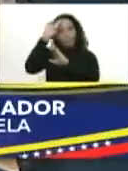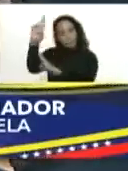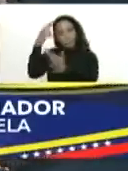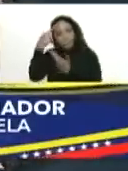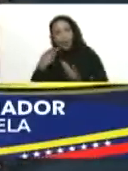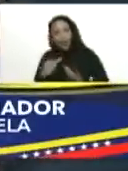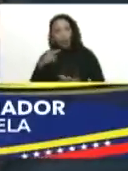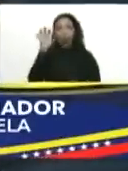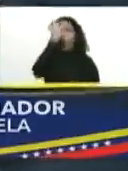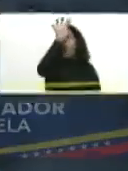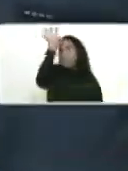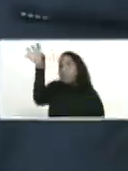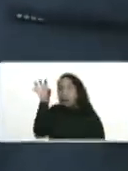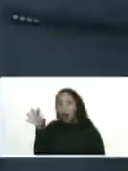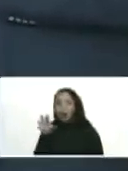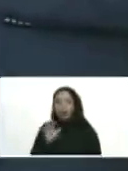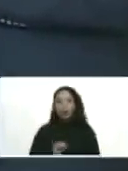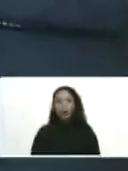los estados,